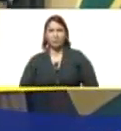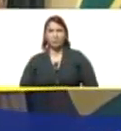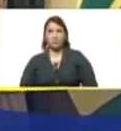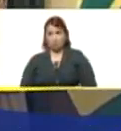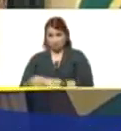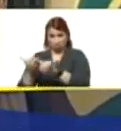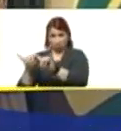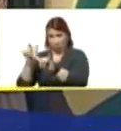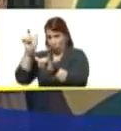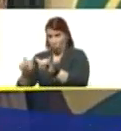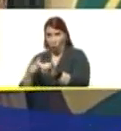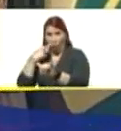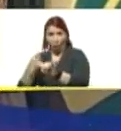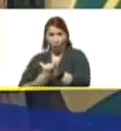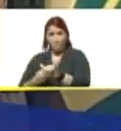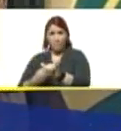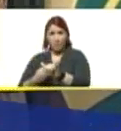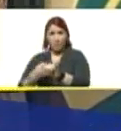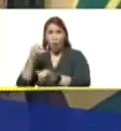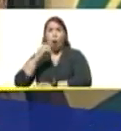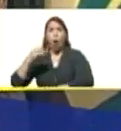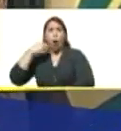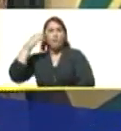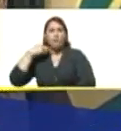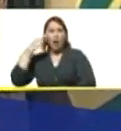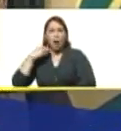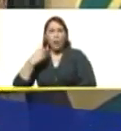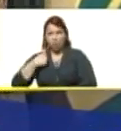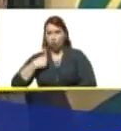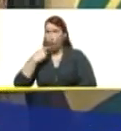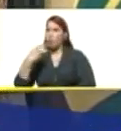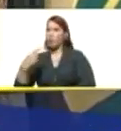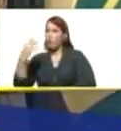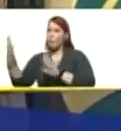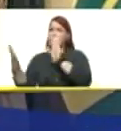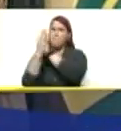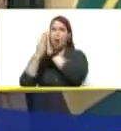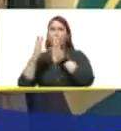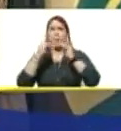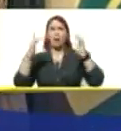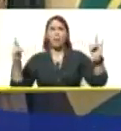la Paz Obama, que como se lo dije personalmente en Panamá,